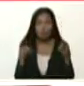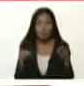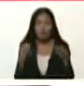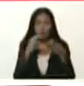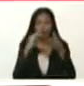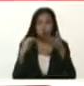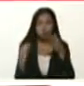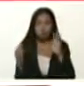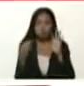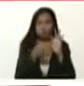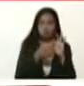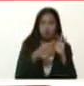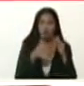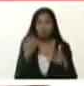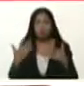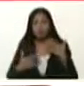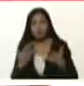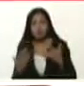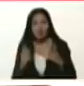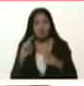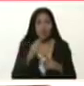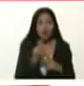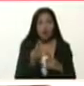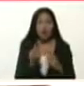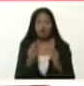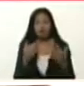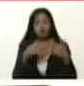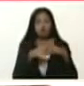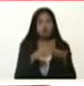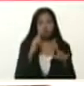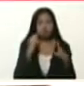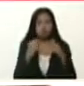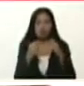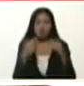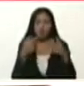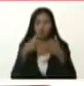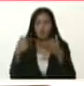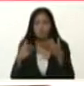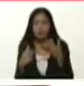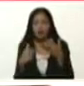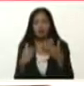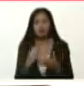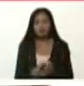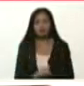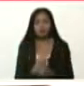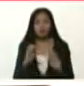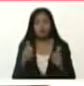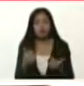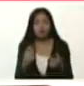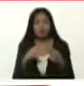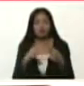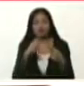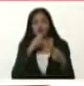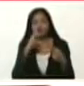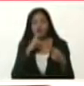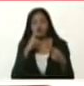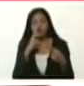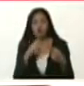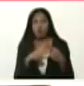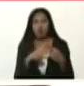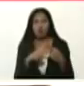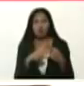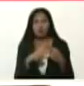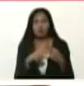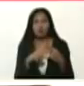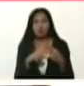estratégica de actividades primarias y conexas inherentes a los minerales estratégicos, empezando por el oro,